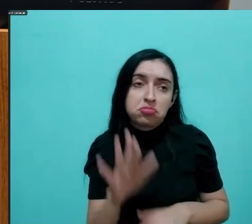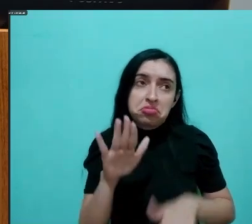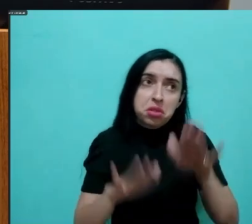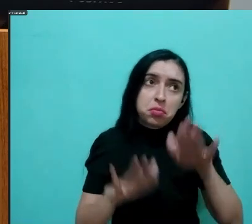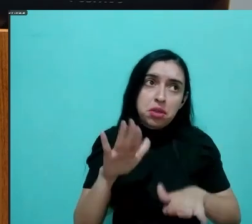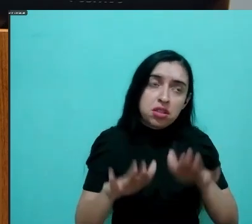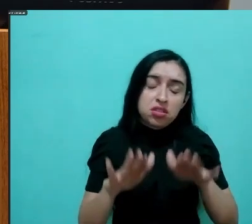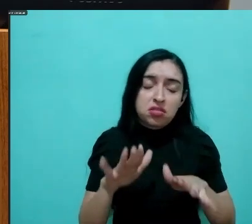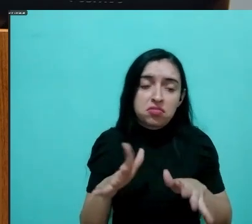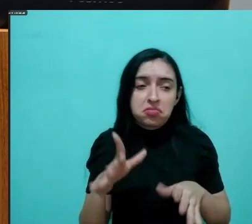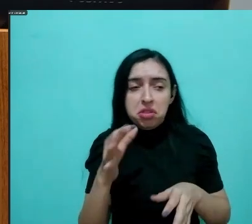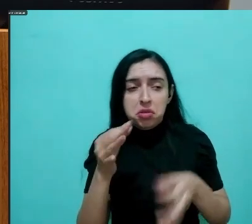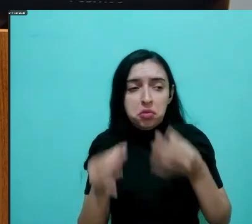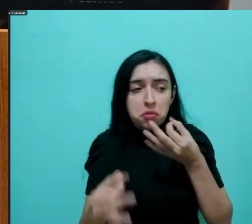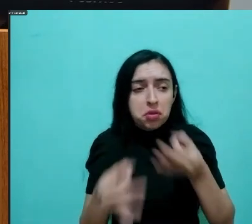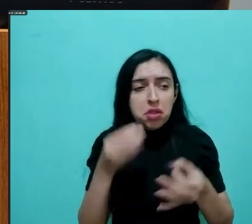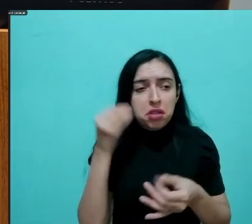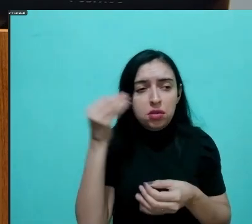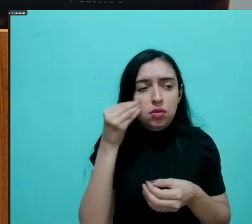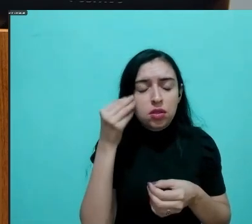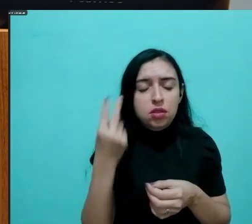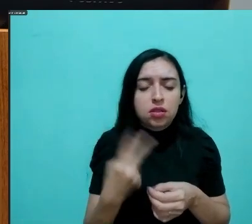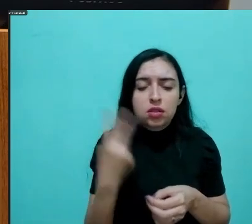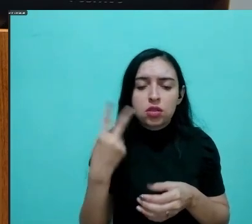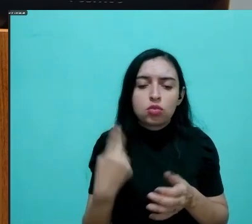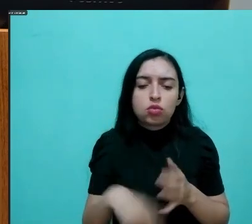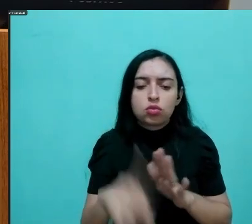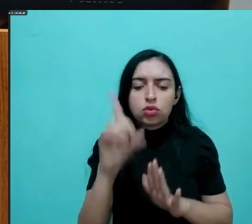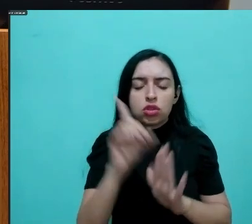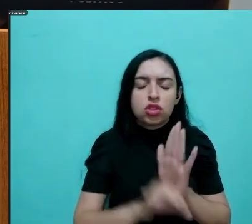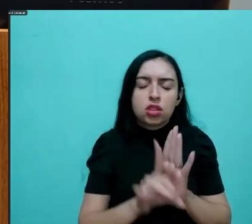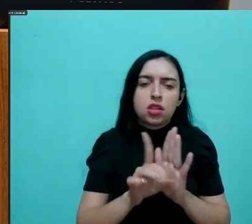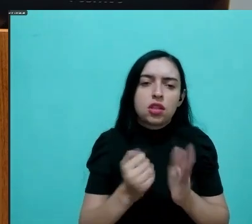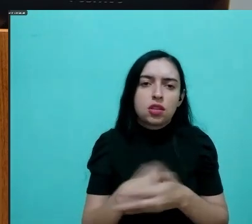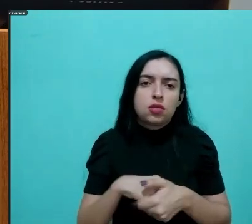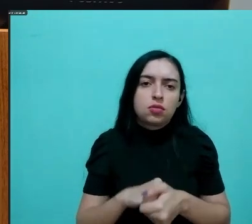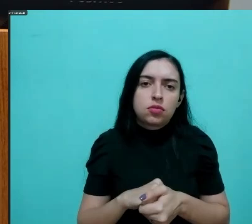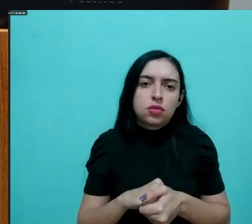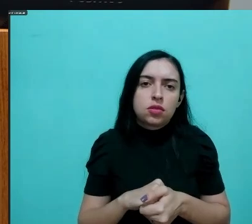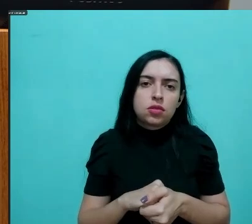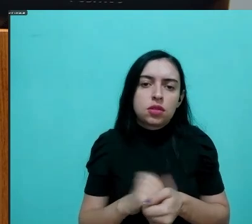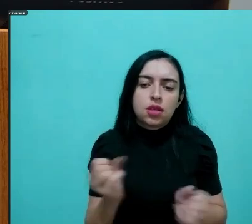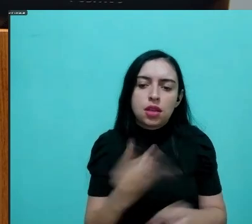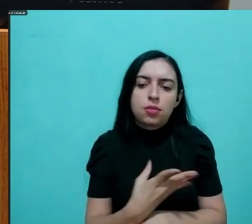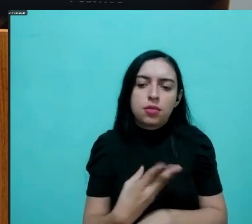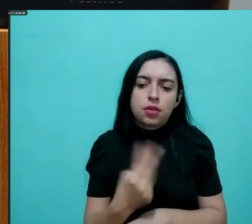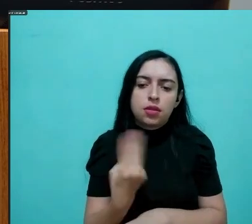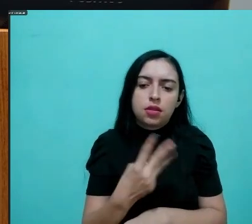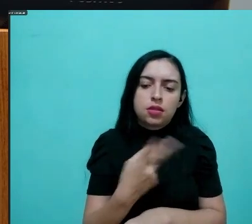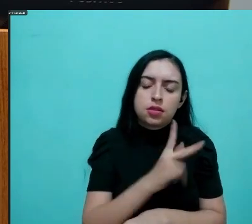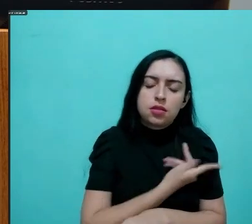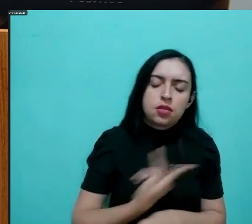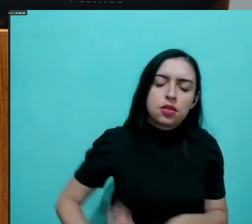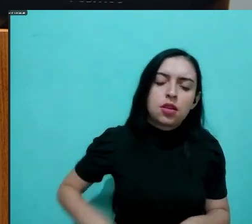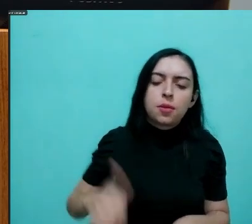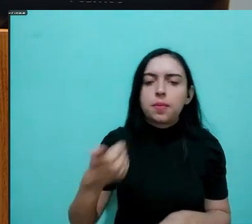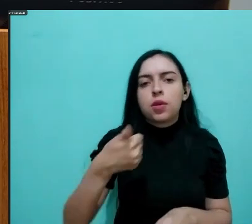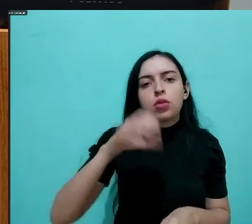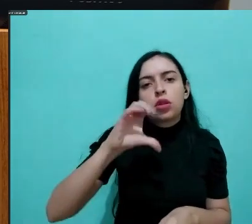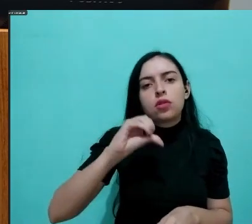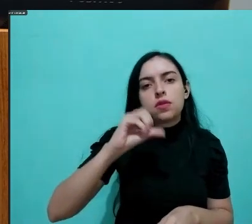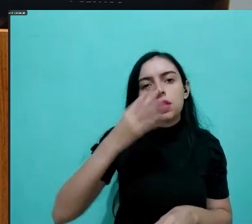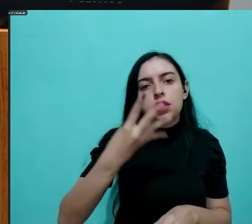perspectiva que se adopta. Según el derecho de Vichy, se acaba la Tercera República en 1940 según